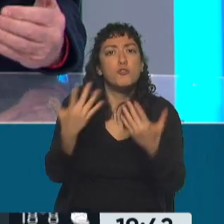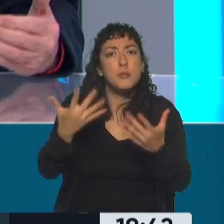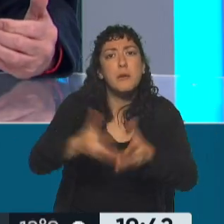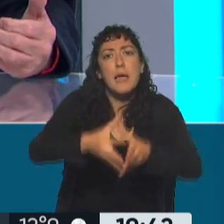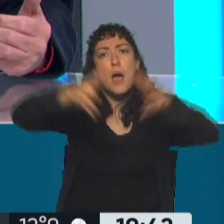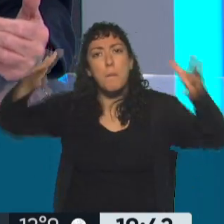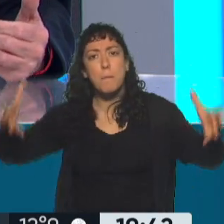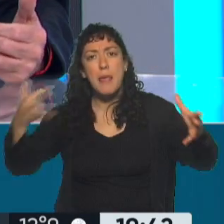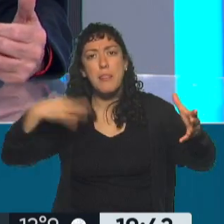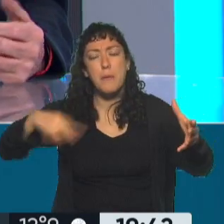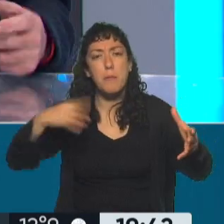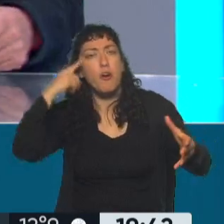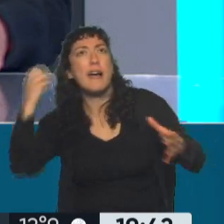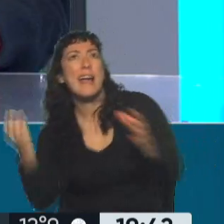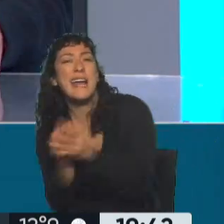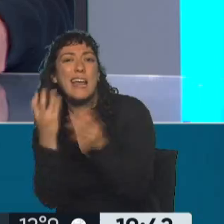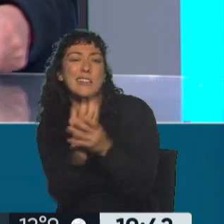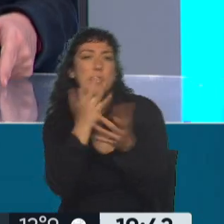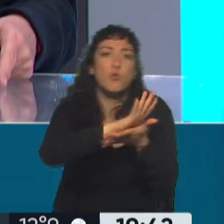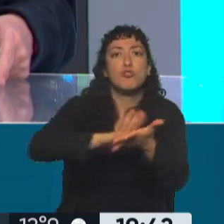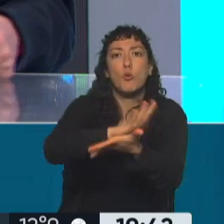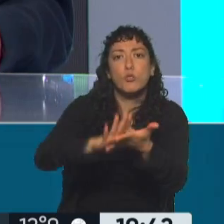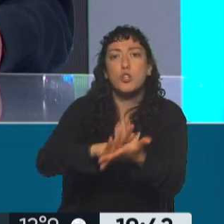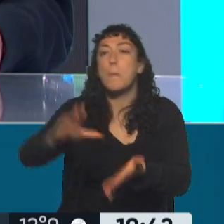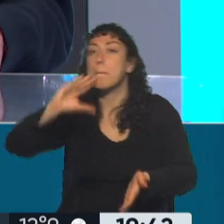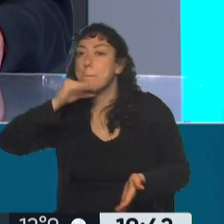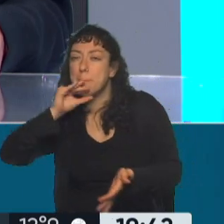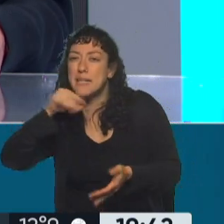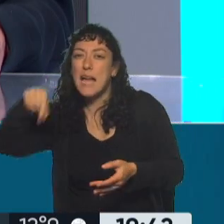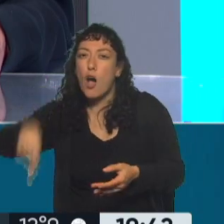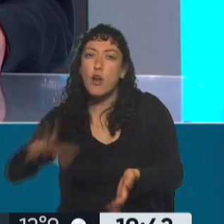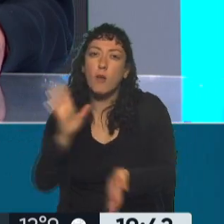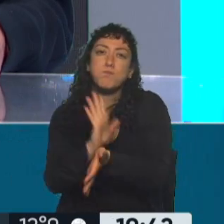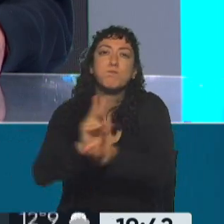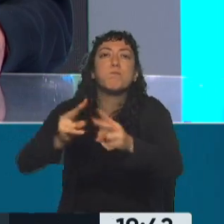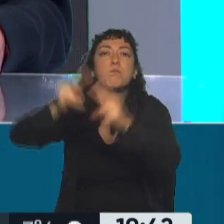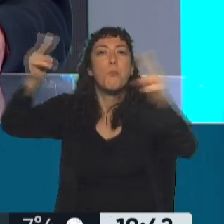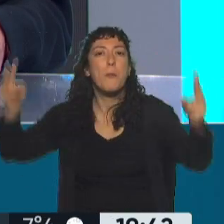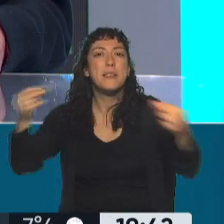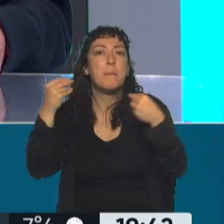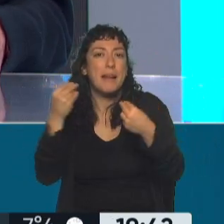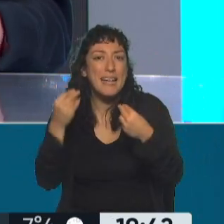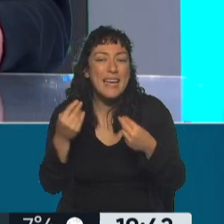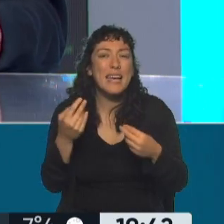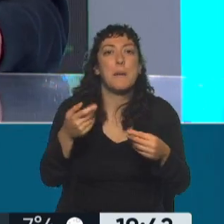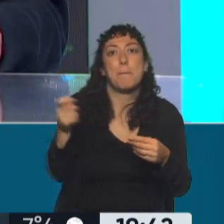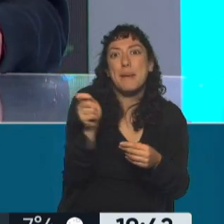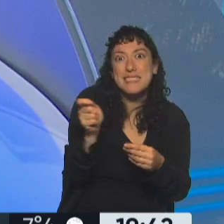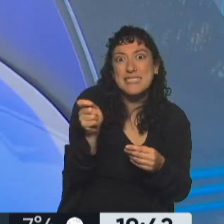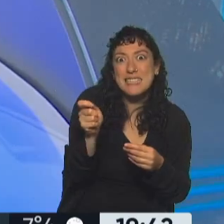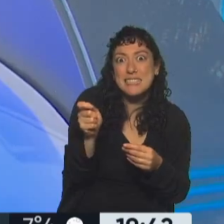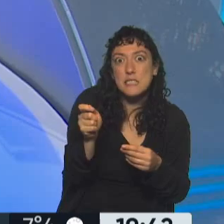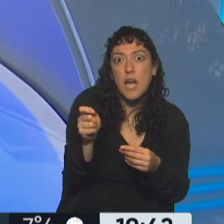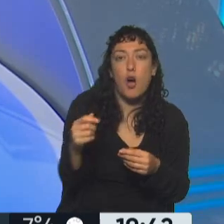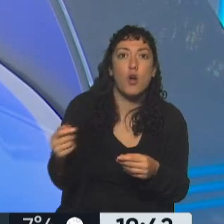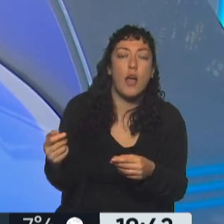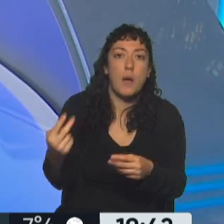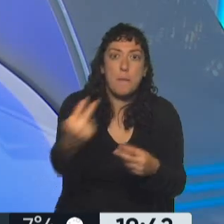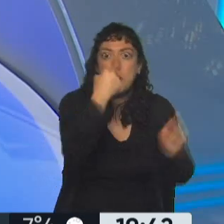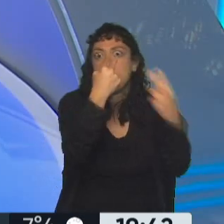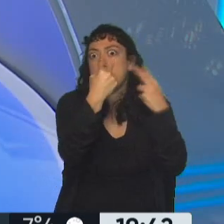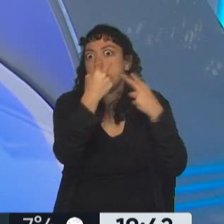taca, taca, como se dice en criollo, como hizo Néstor Kirchner? Porque en ese momento eran 9.000 millones de dólares, ahora son 45.000. Esa es una brecha grande. Sí,